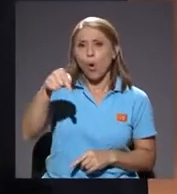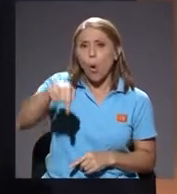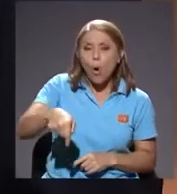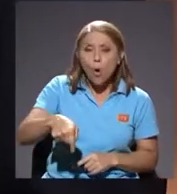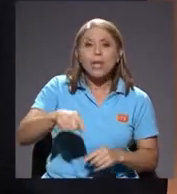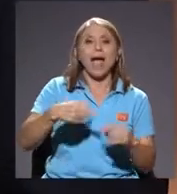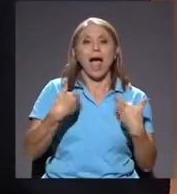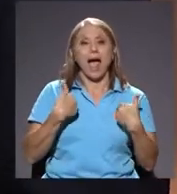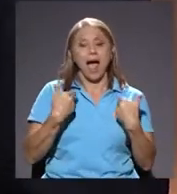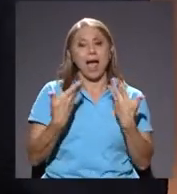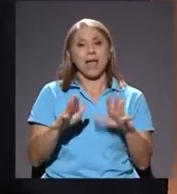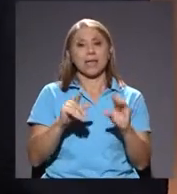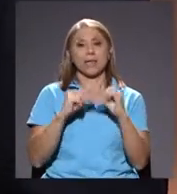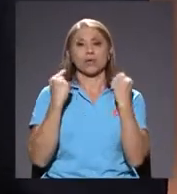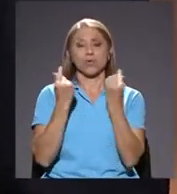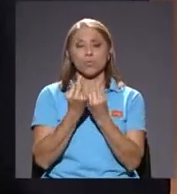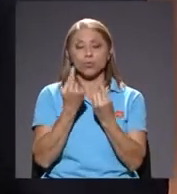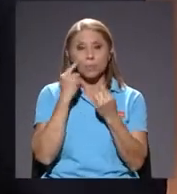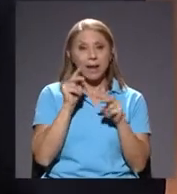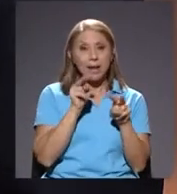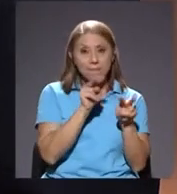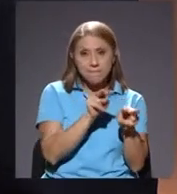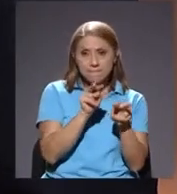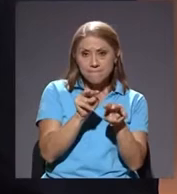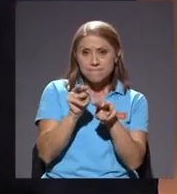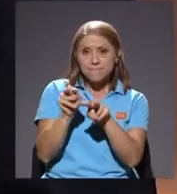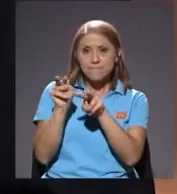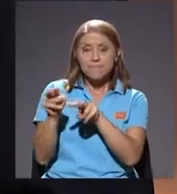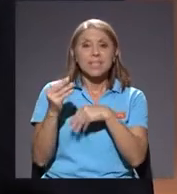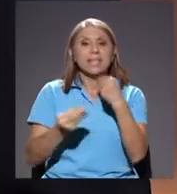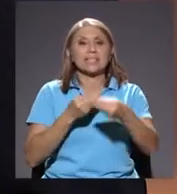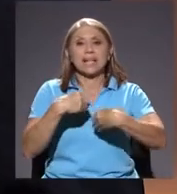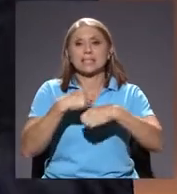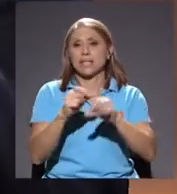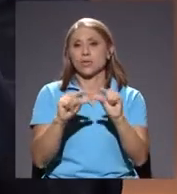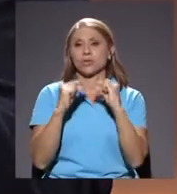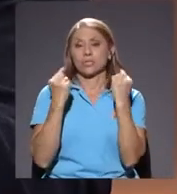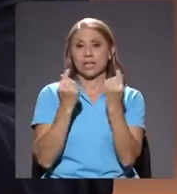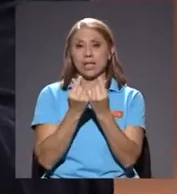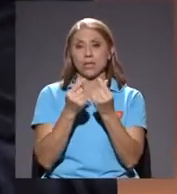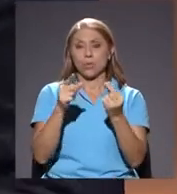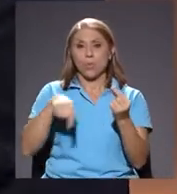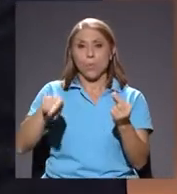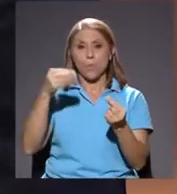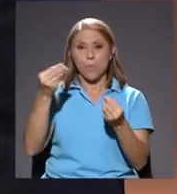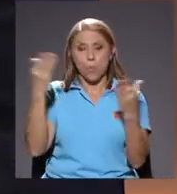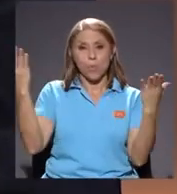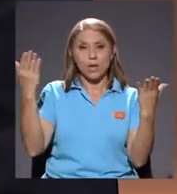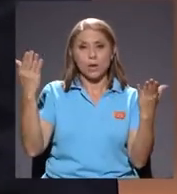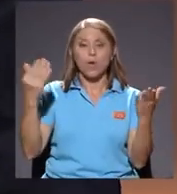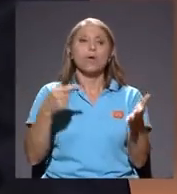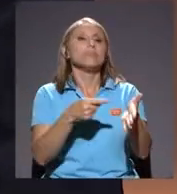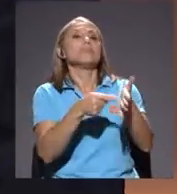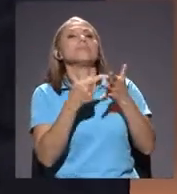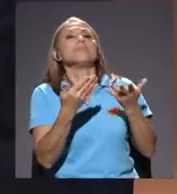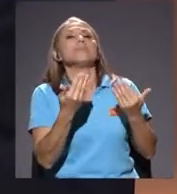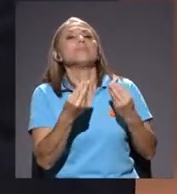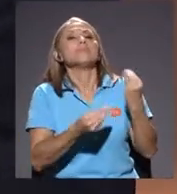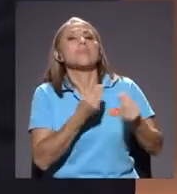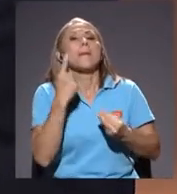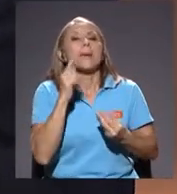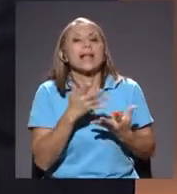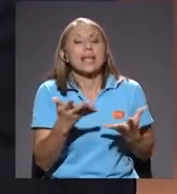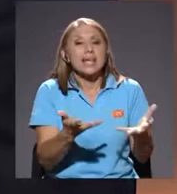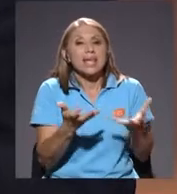monitorear el funcionamiento del sector público a pedirle cuentas al estado y a decir para que requiere más fondos si no está brindando los